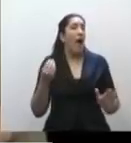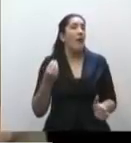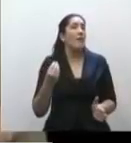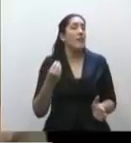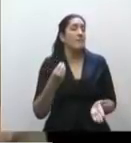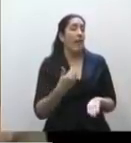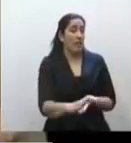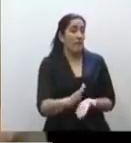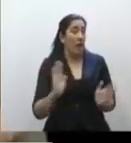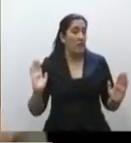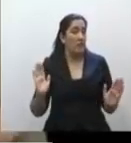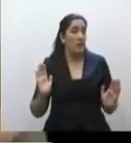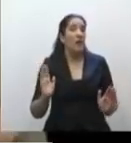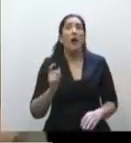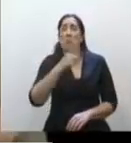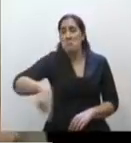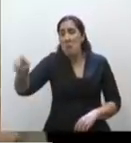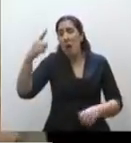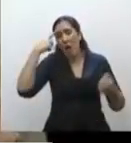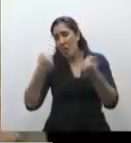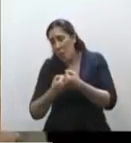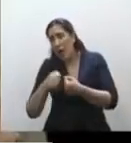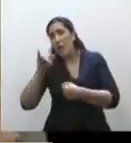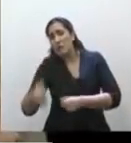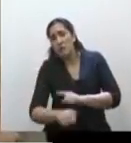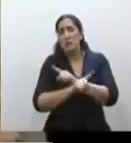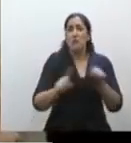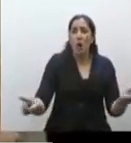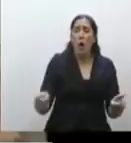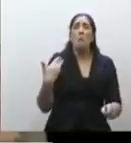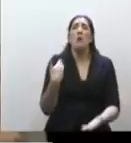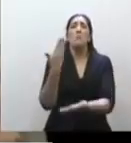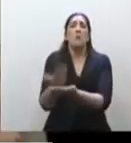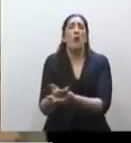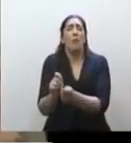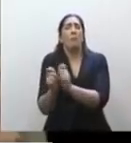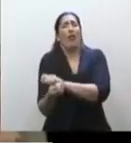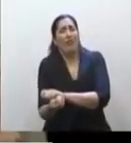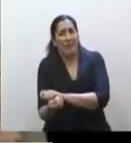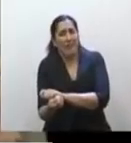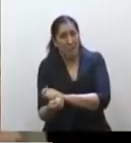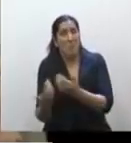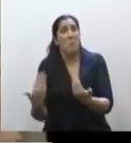Se puede estar de acuerdo o no, se puede proponer una modificación, pero estamos